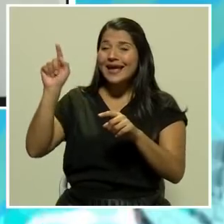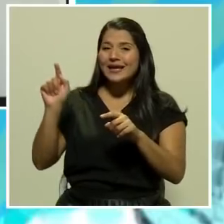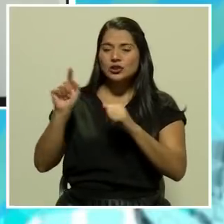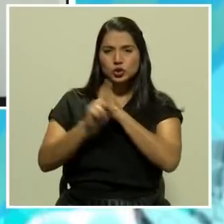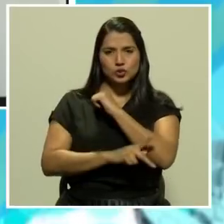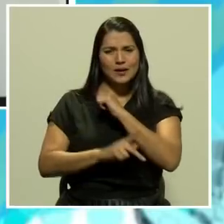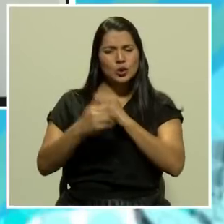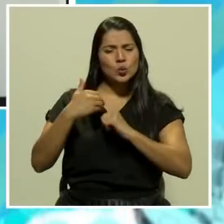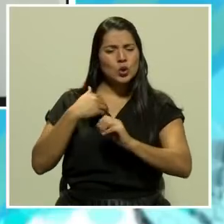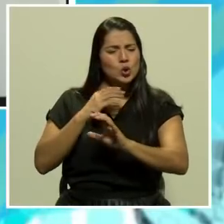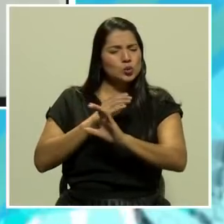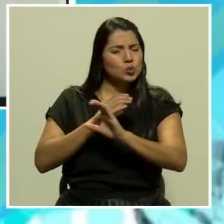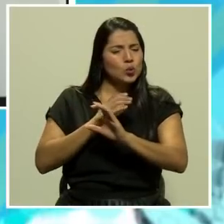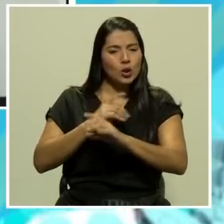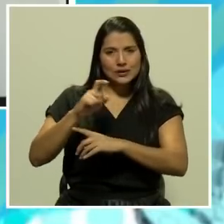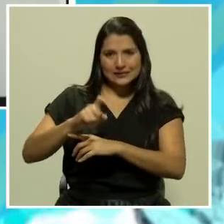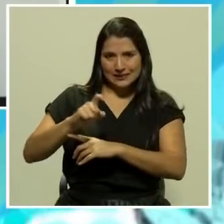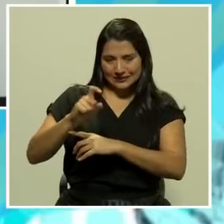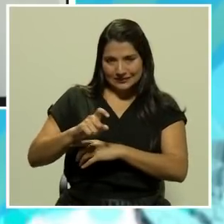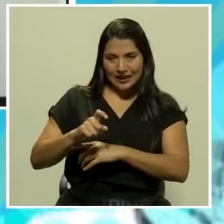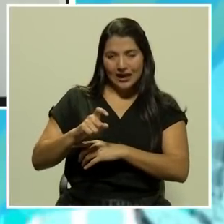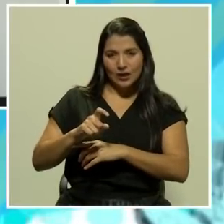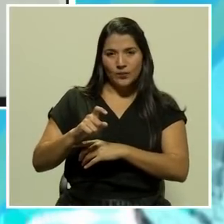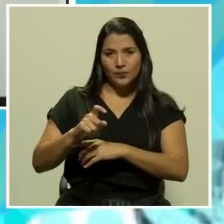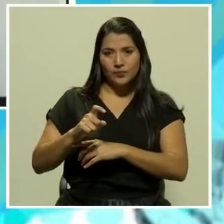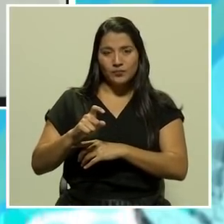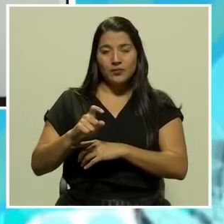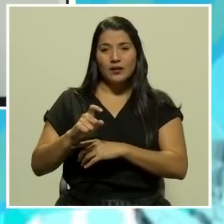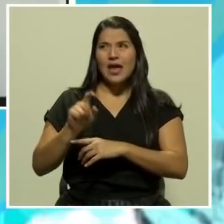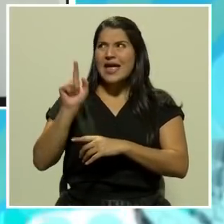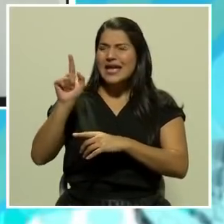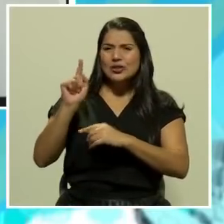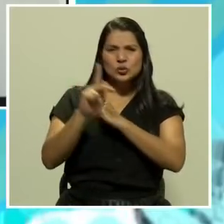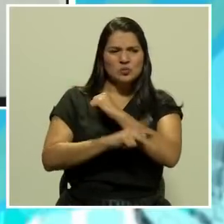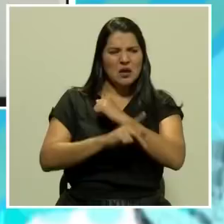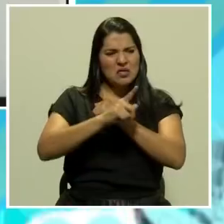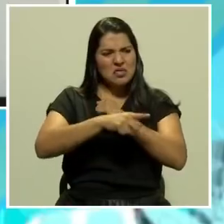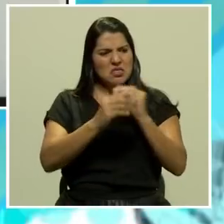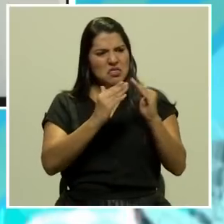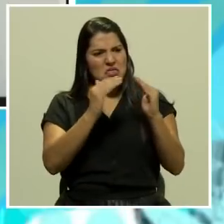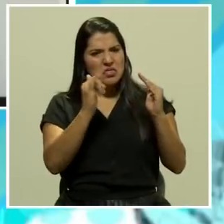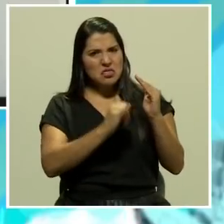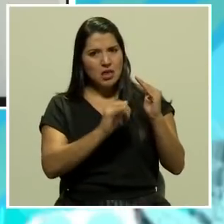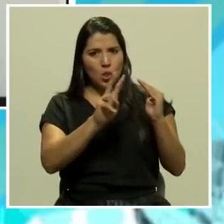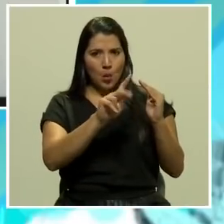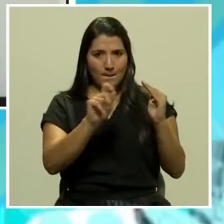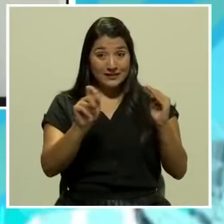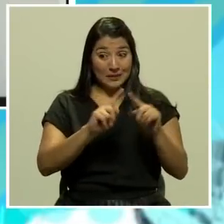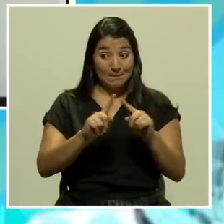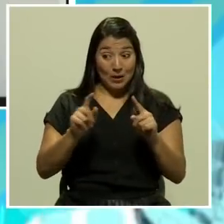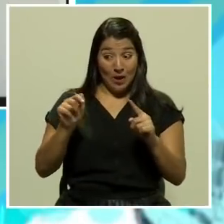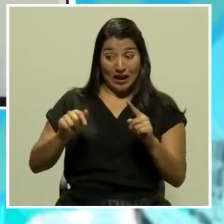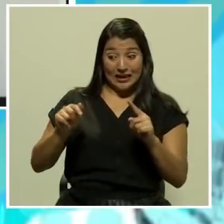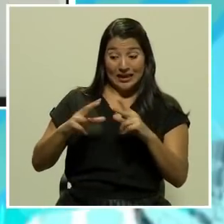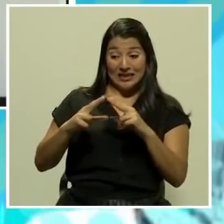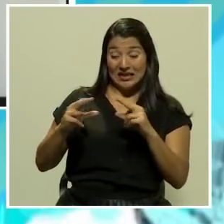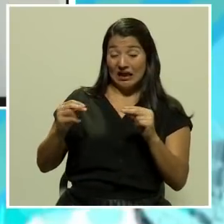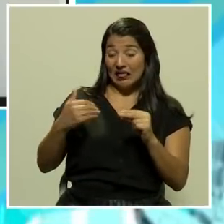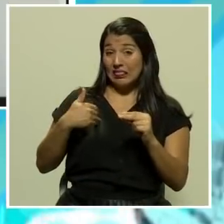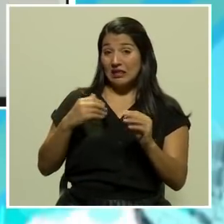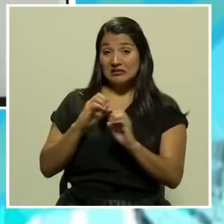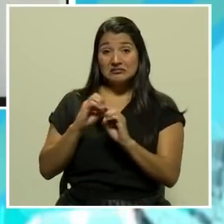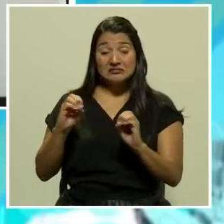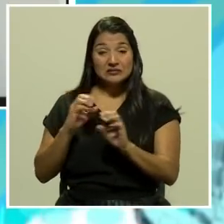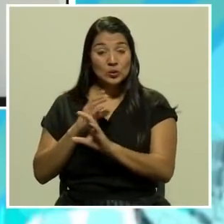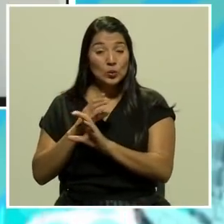llegar a la cuarentena total. Ante el país que no se mueve nadie, esos países 2 meses. Pero en el caso de Nicaragua, que no se ha tomado ese